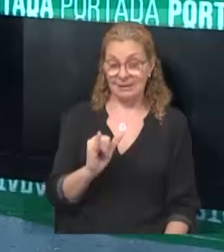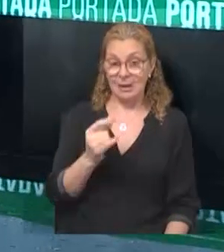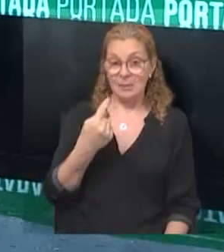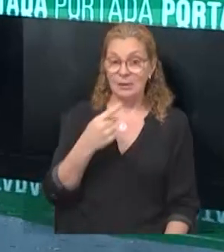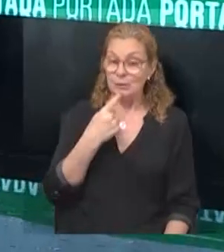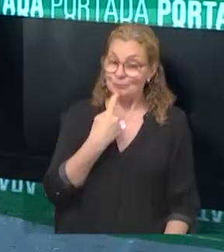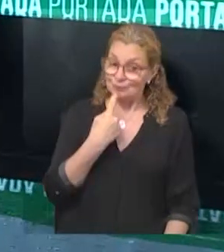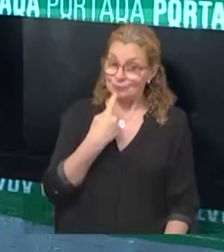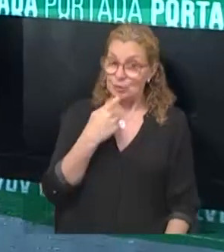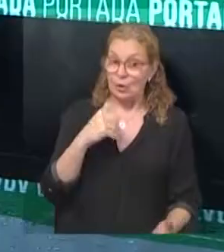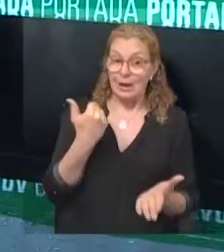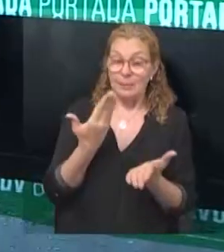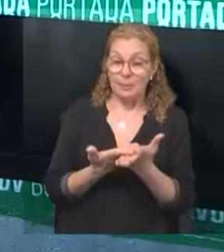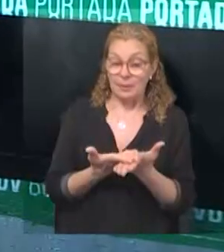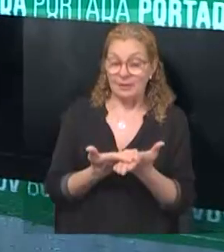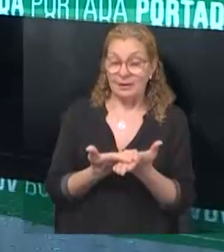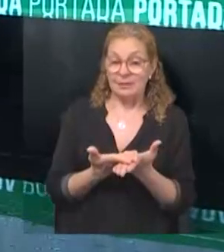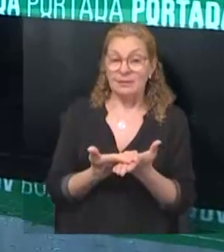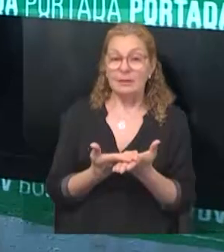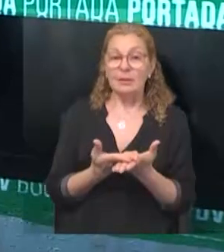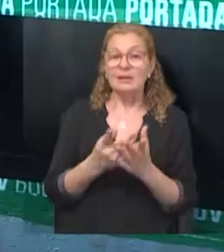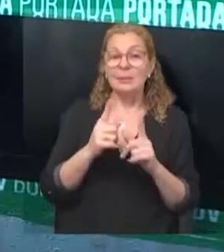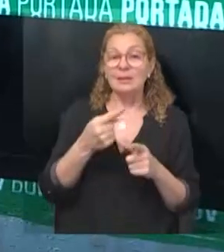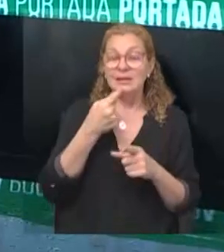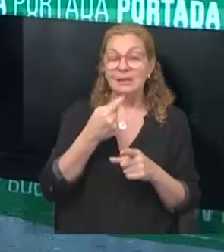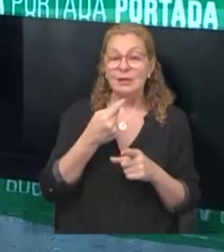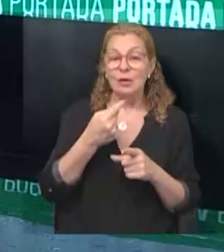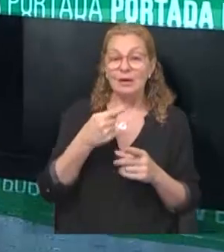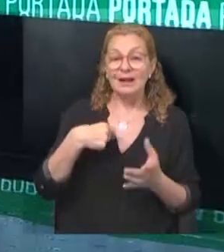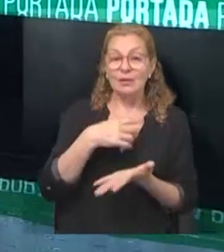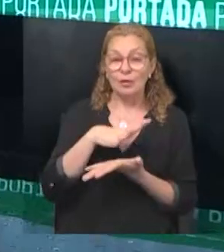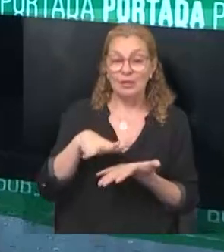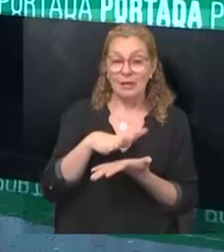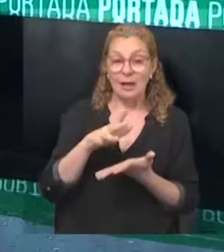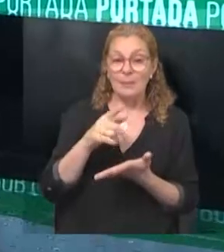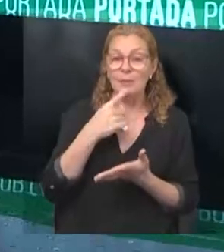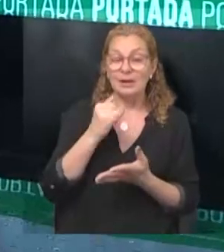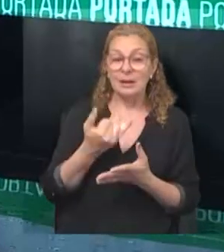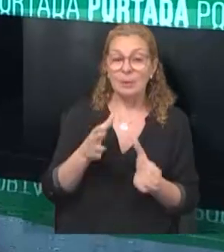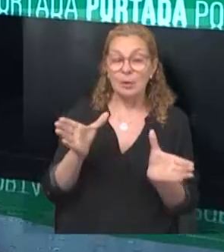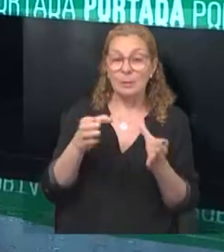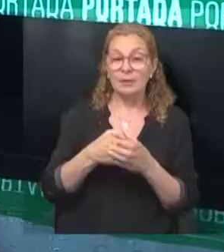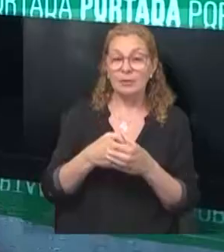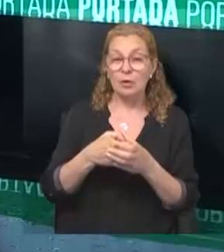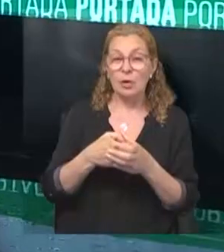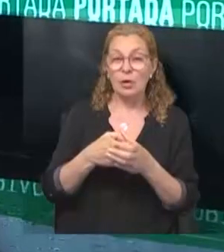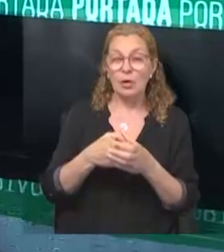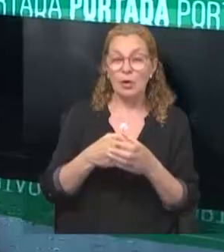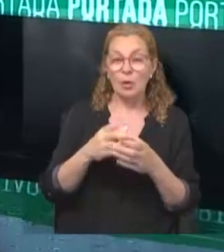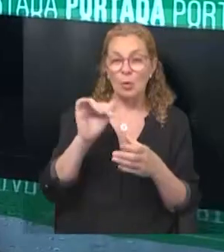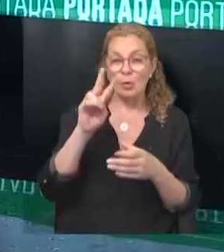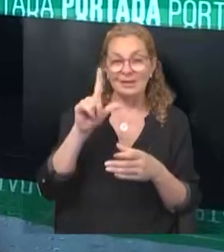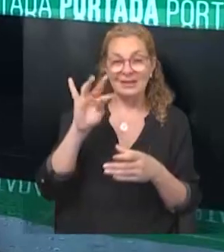cuestionó a esa propuesta esa iniciativa como también ocurrió a nivel de la sociedad civil ejemplo la agrupación de cultivadores de cannabis del